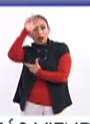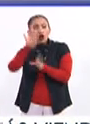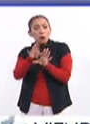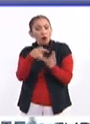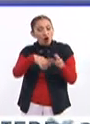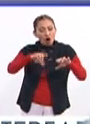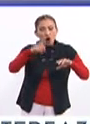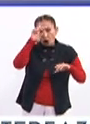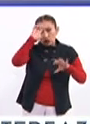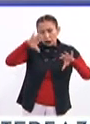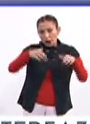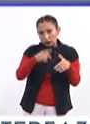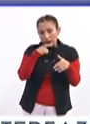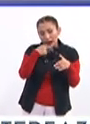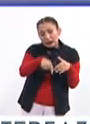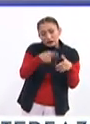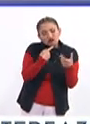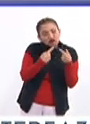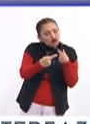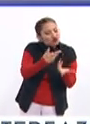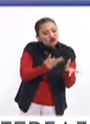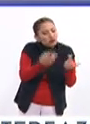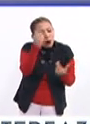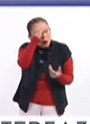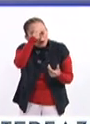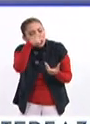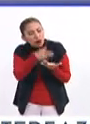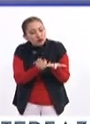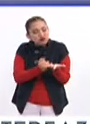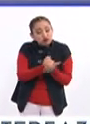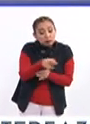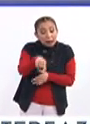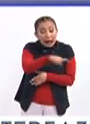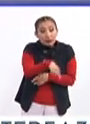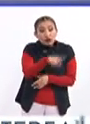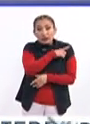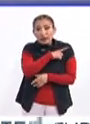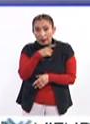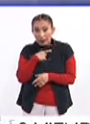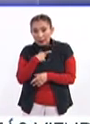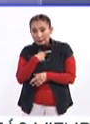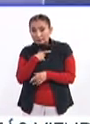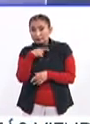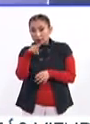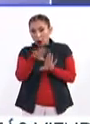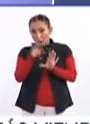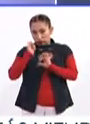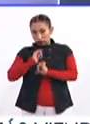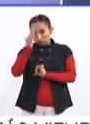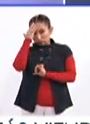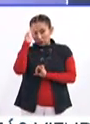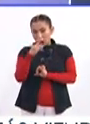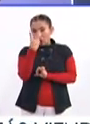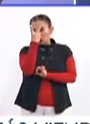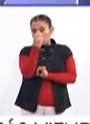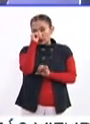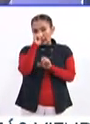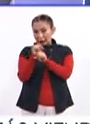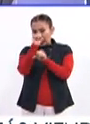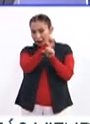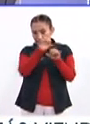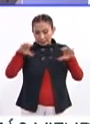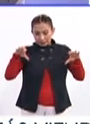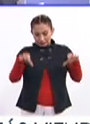consultivo, seamos claros también, es un consejo consultivo donde ellos tendrán la oportunidad, como titulares de 2 secretarías de